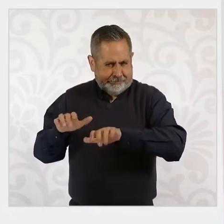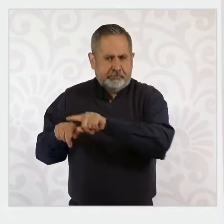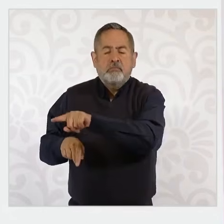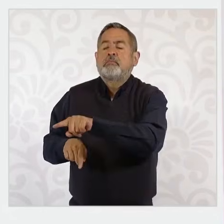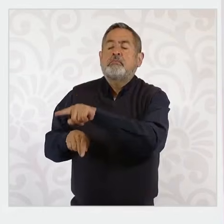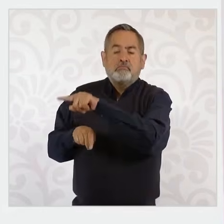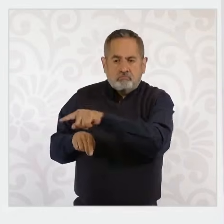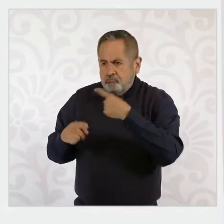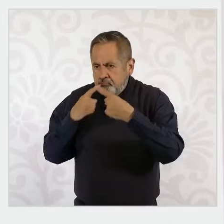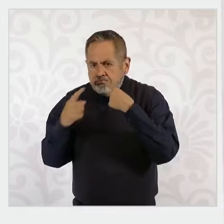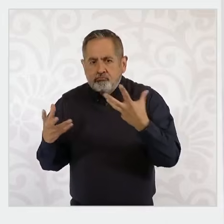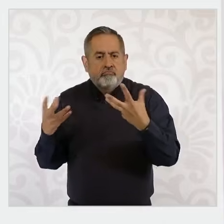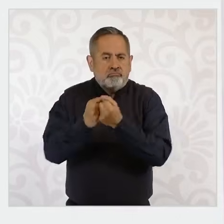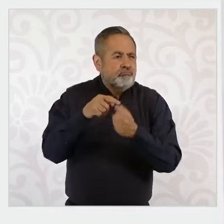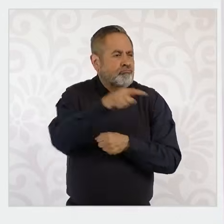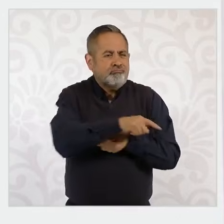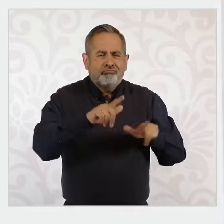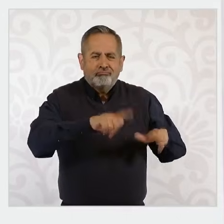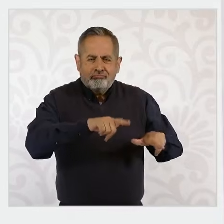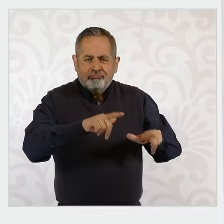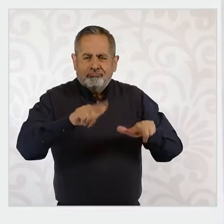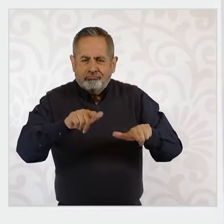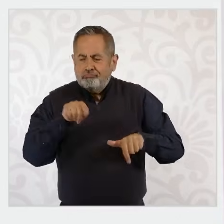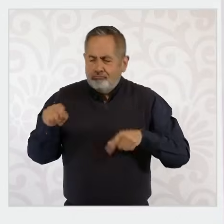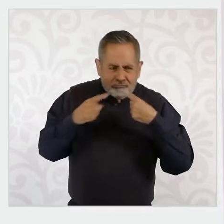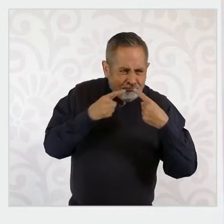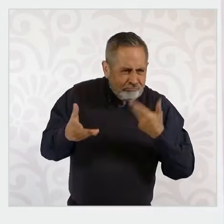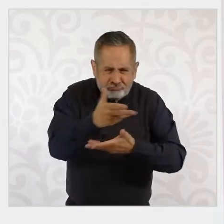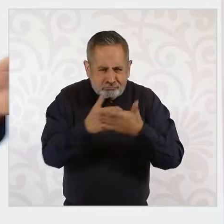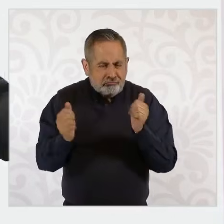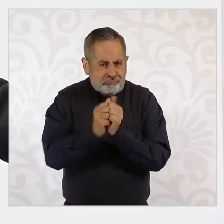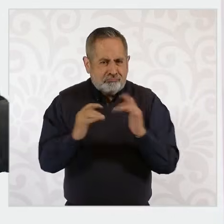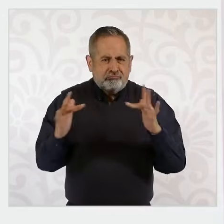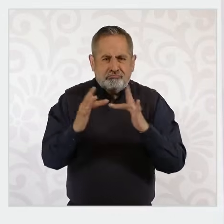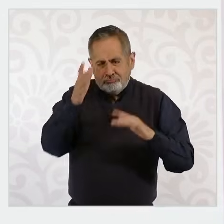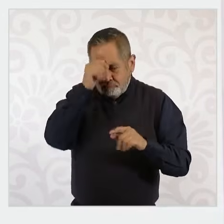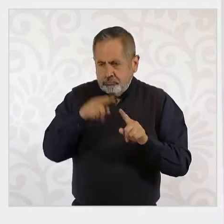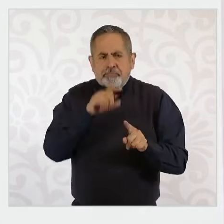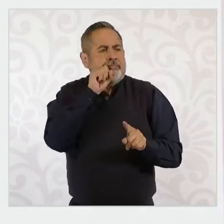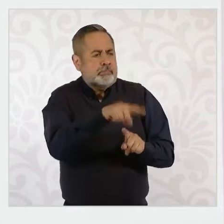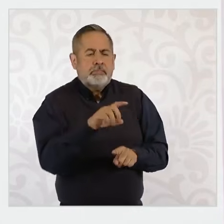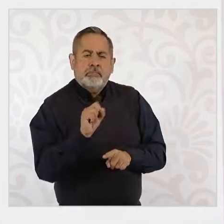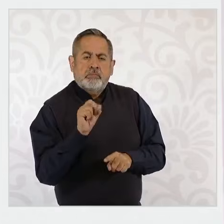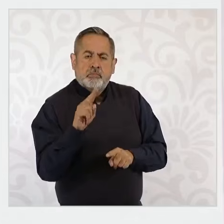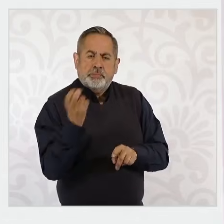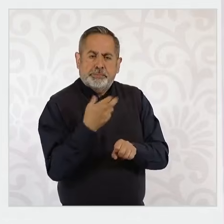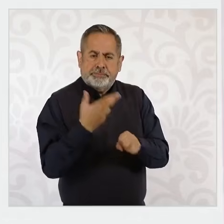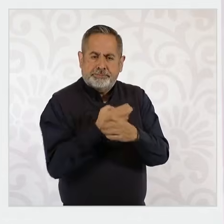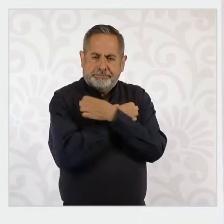con plataformas digitales y también a través de la Subsecretaría de Educación Superior